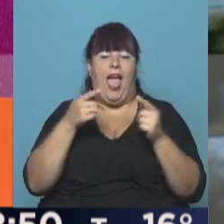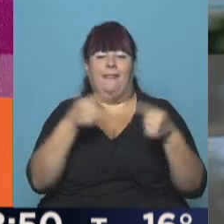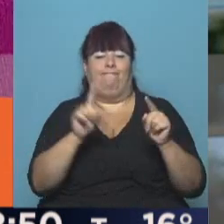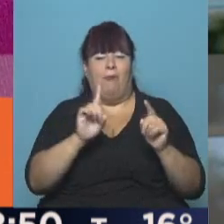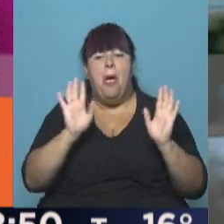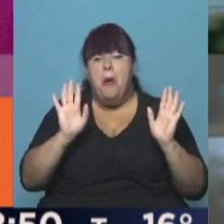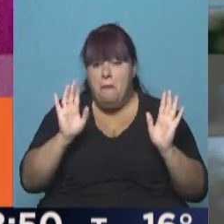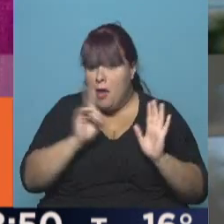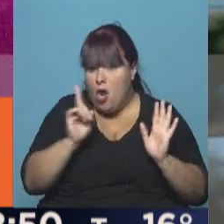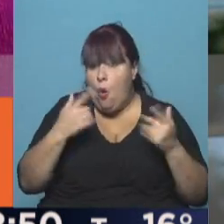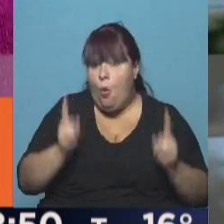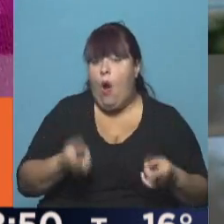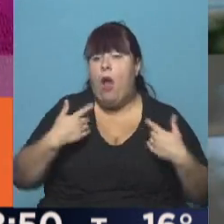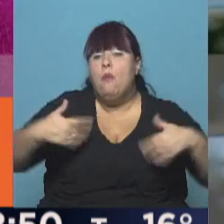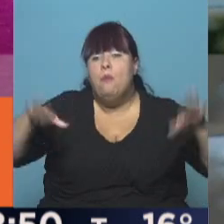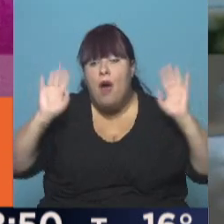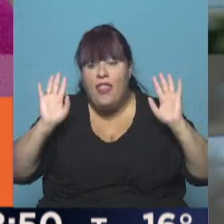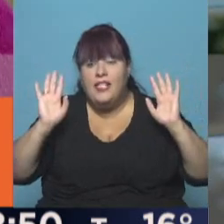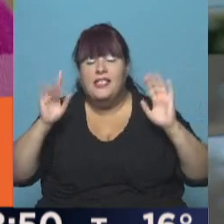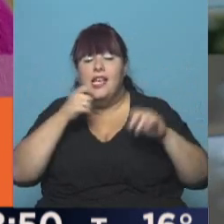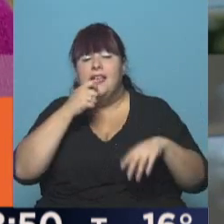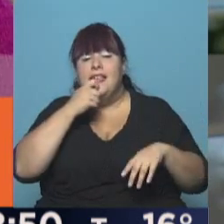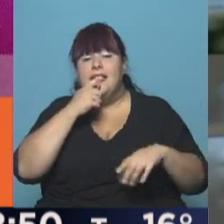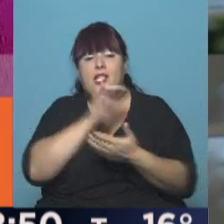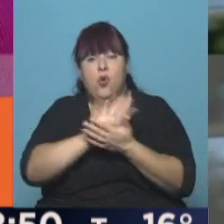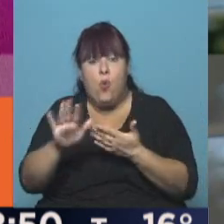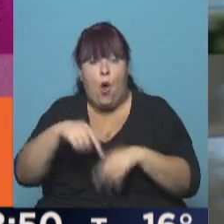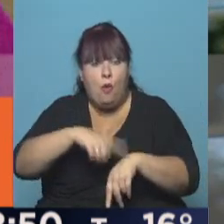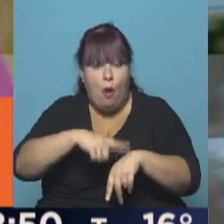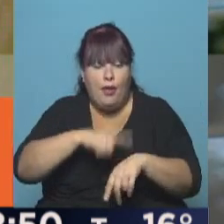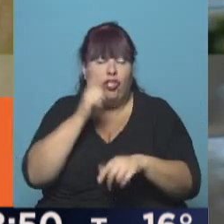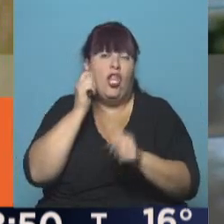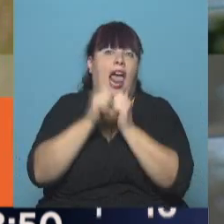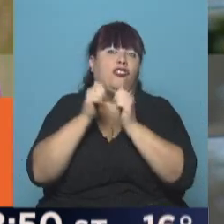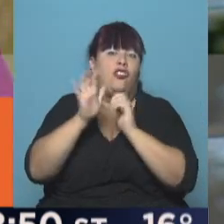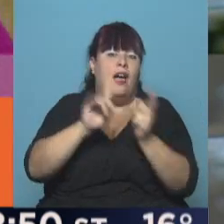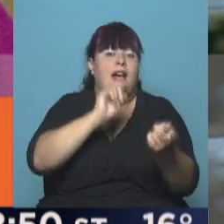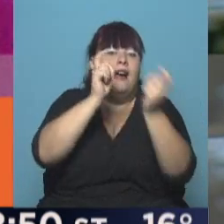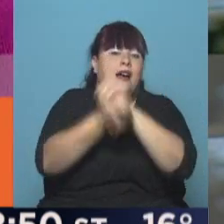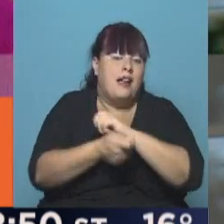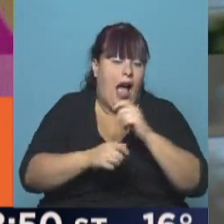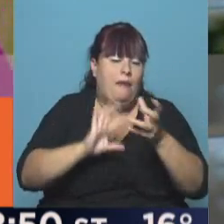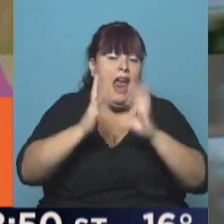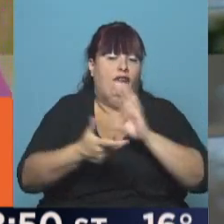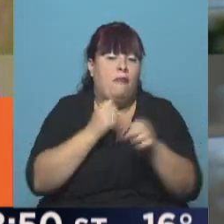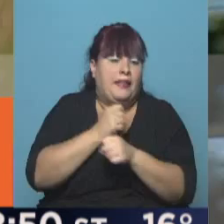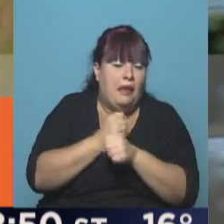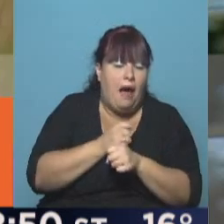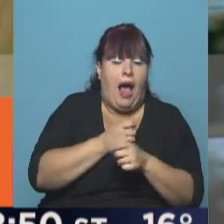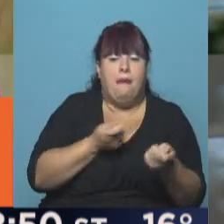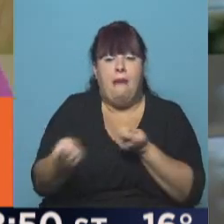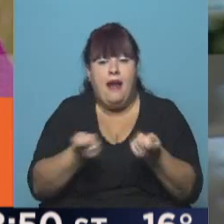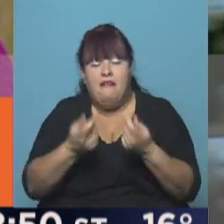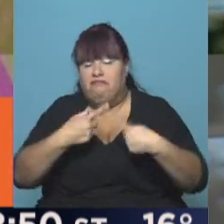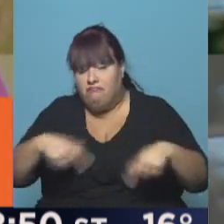pero eso no significa que puestos ante una nueva oportunidad histórica cambien sus modos de actuar, sus maneras